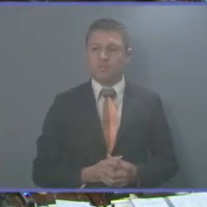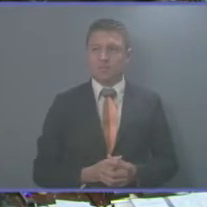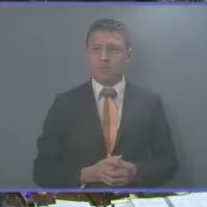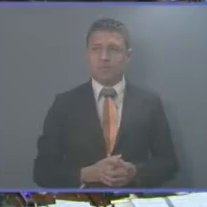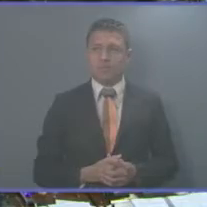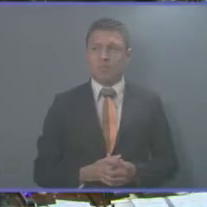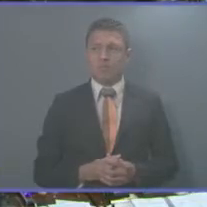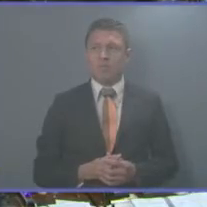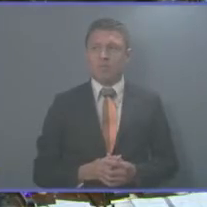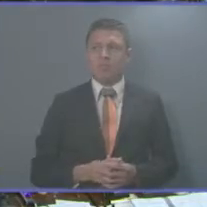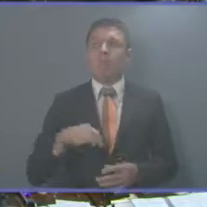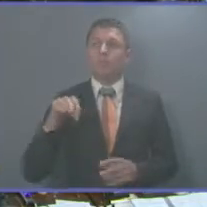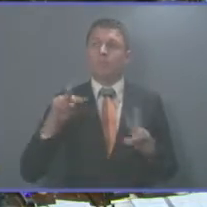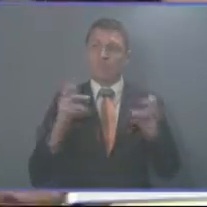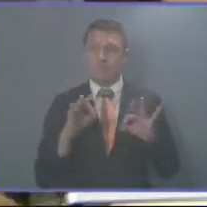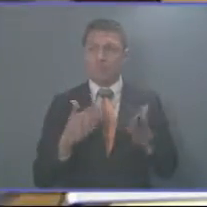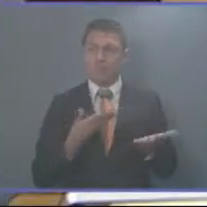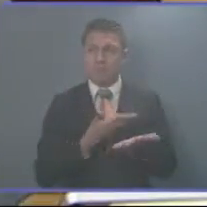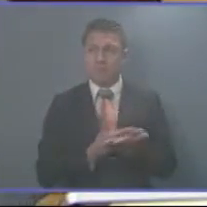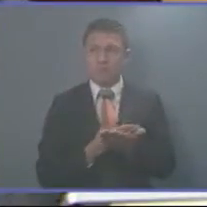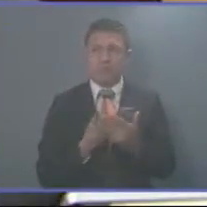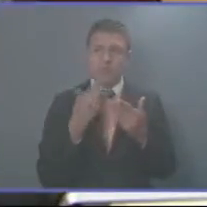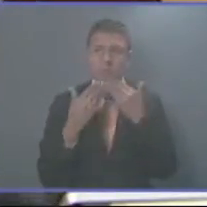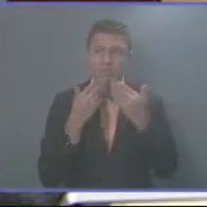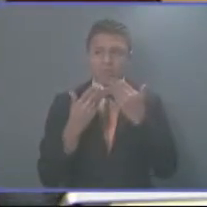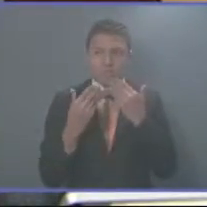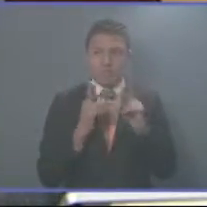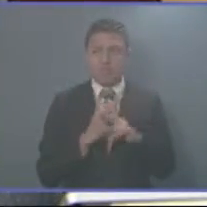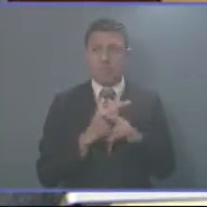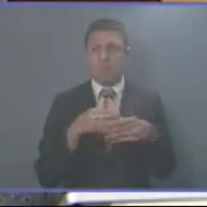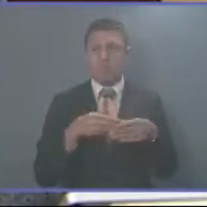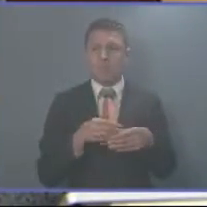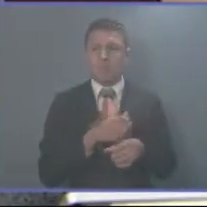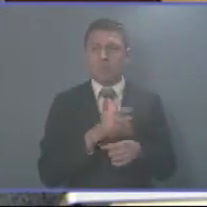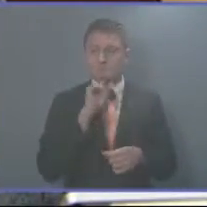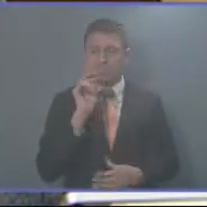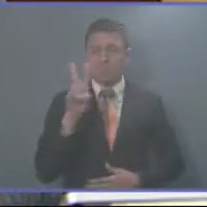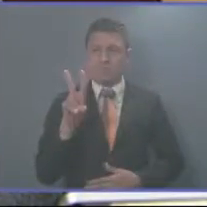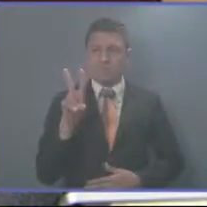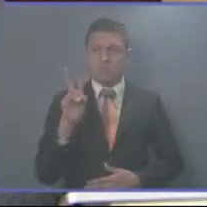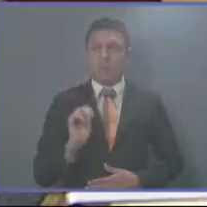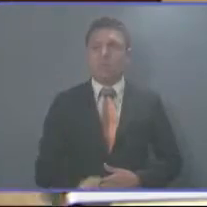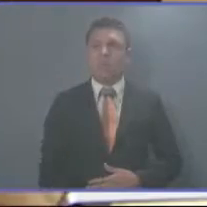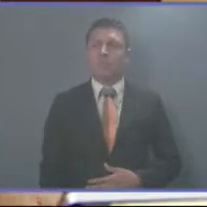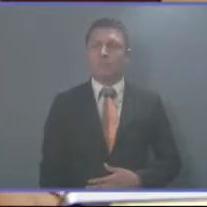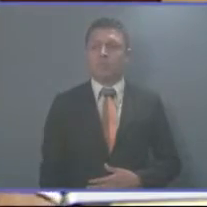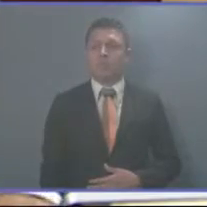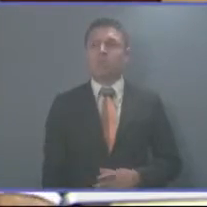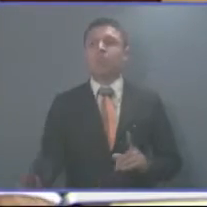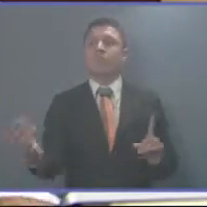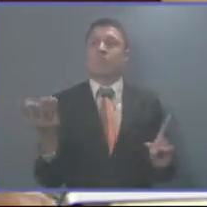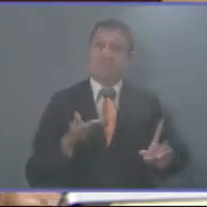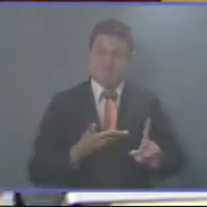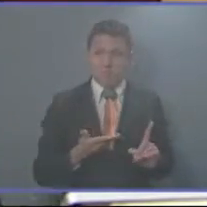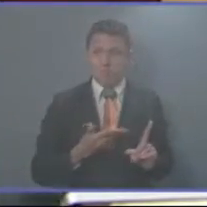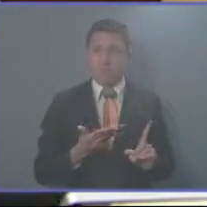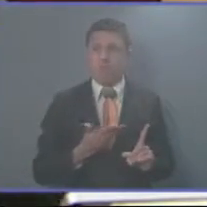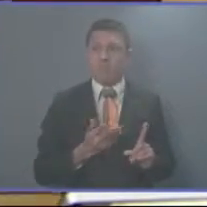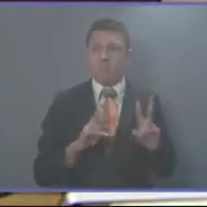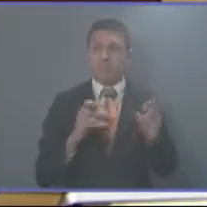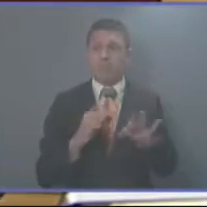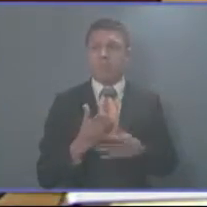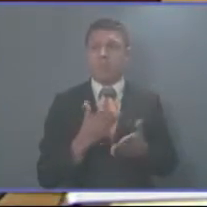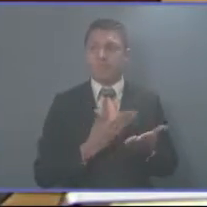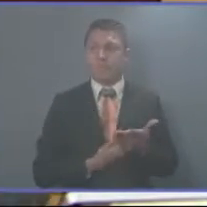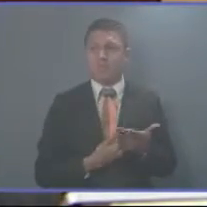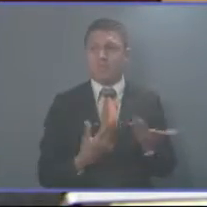Es para reforzar la posición del grupo parlamentario del FMLN en cuanto a la petición que se ha